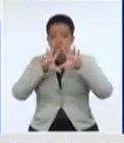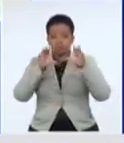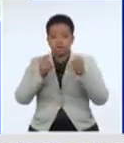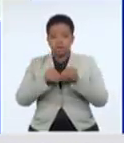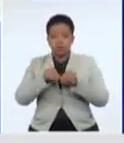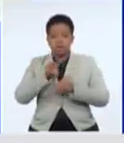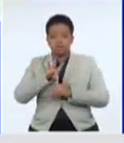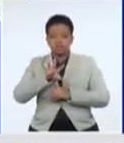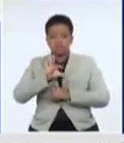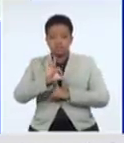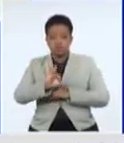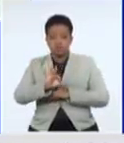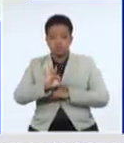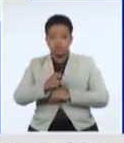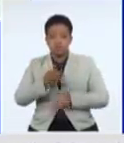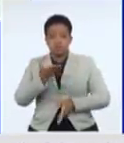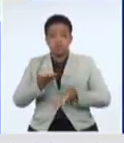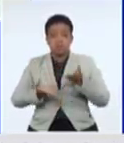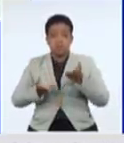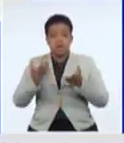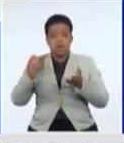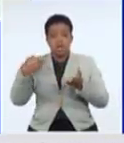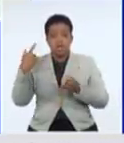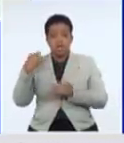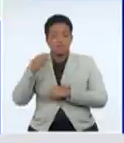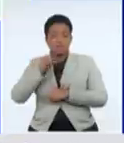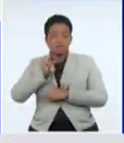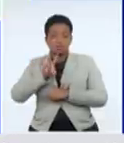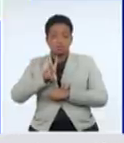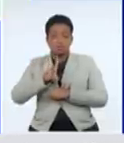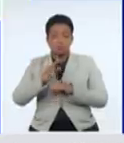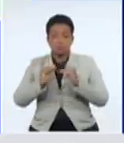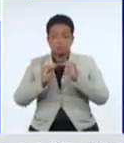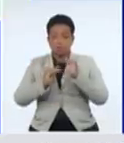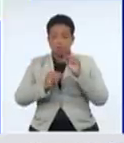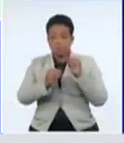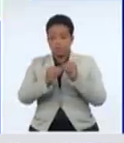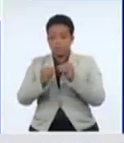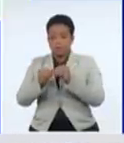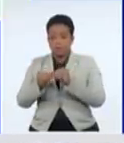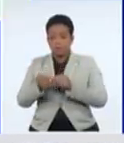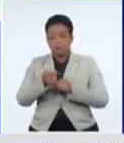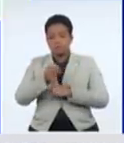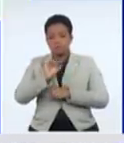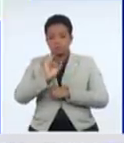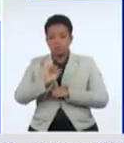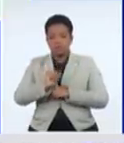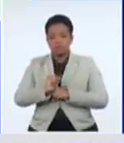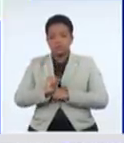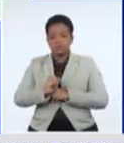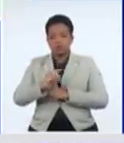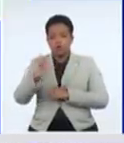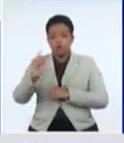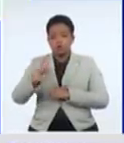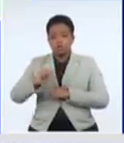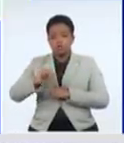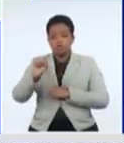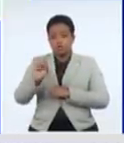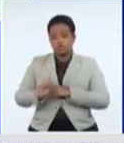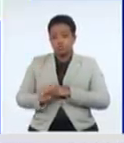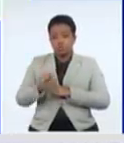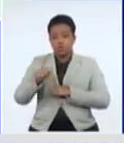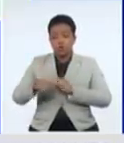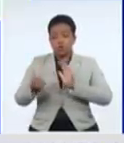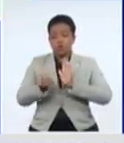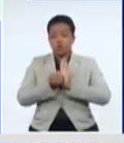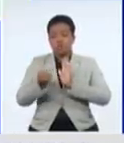autóctonos, 32 casos menos y con una transmisión en 7 de sus 11 municipios. Consolación del Sur hoy confirma